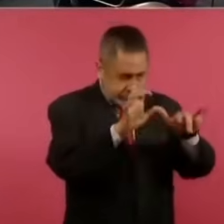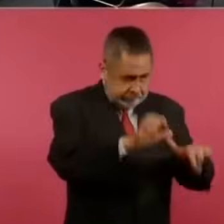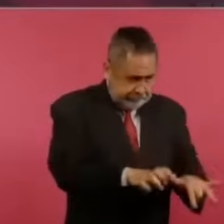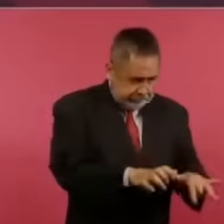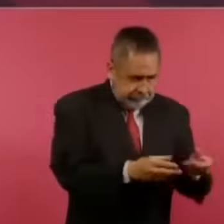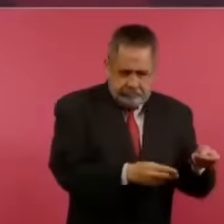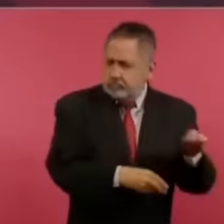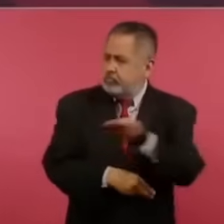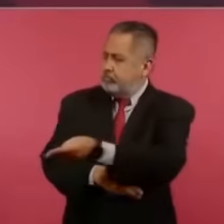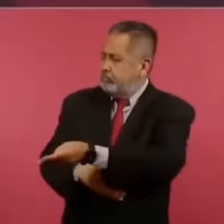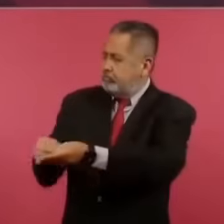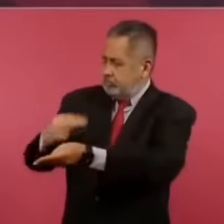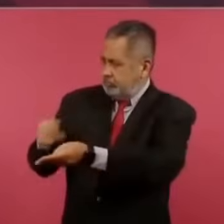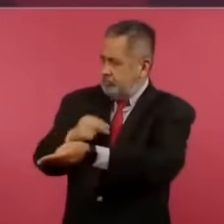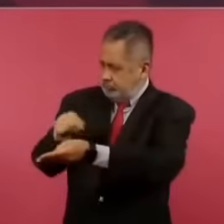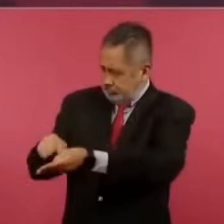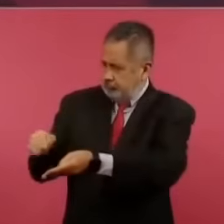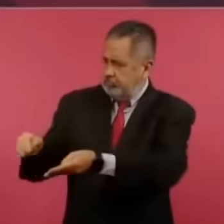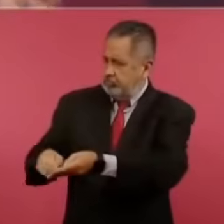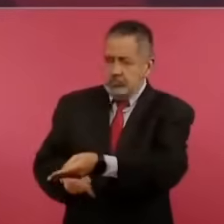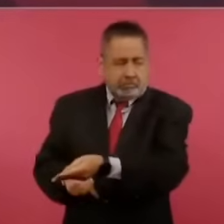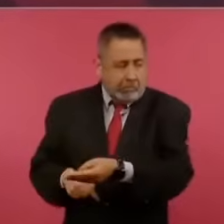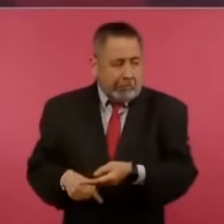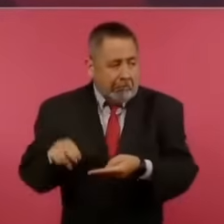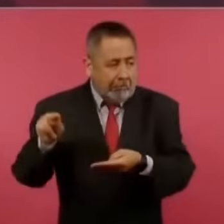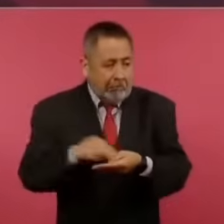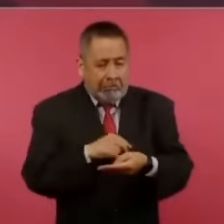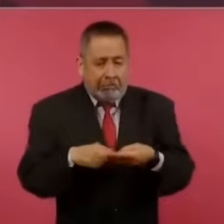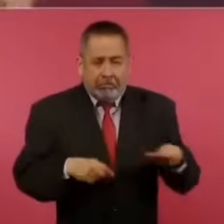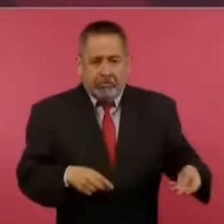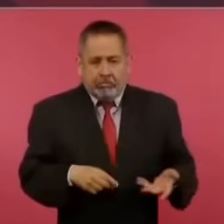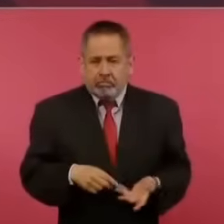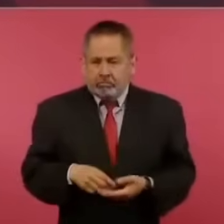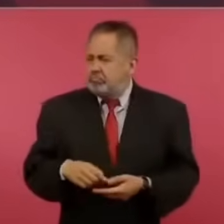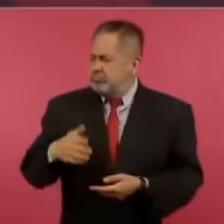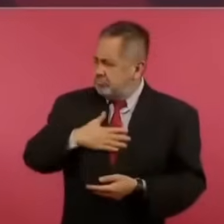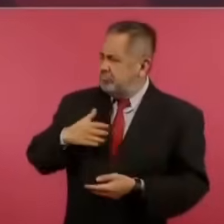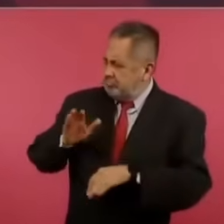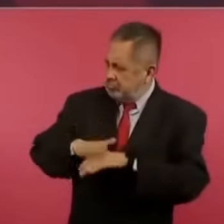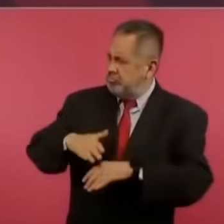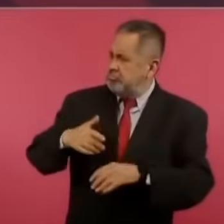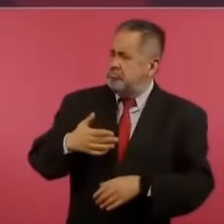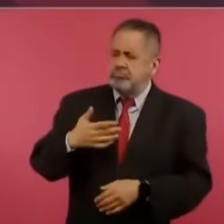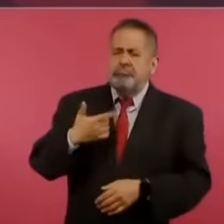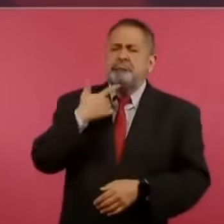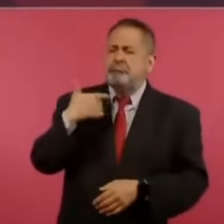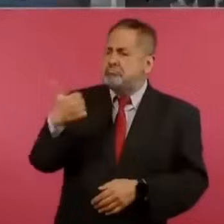sostuvieron que con Repsol iban a extraer más gas